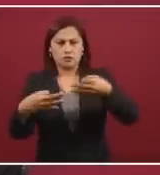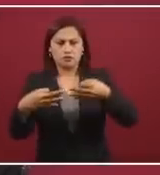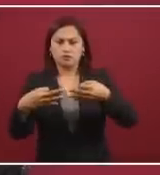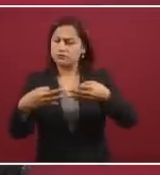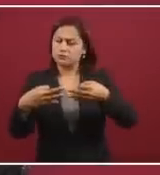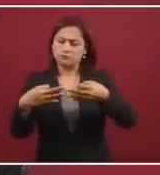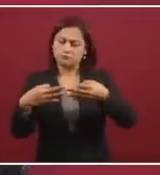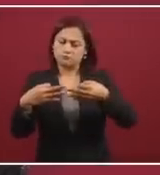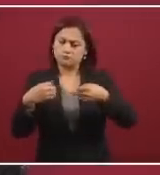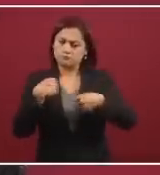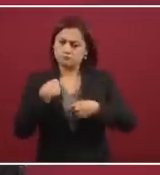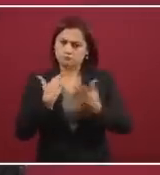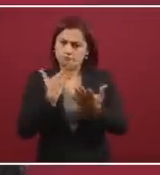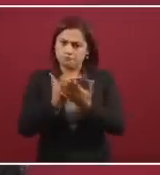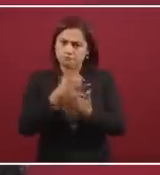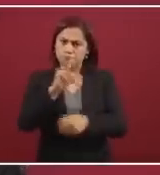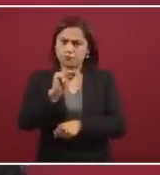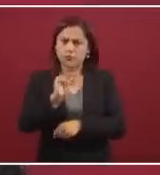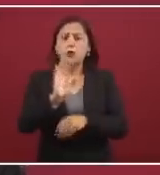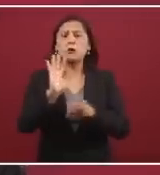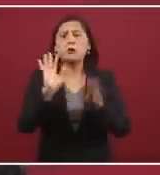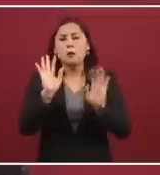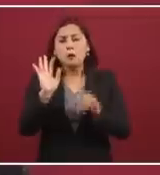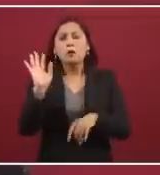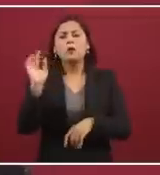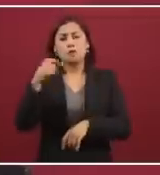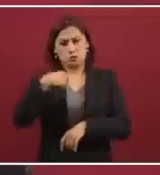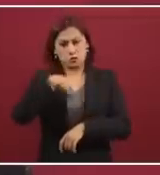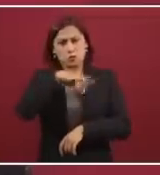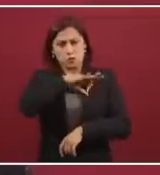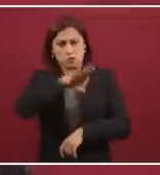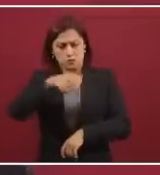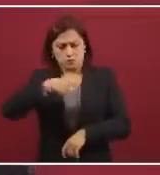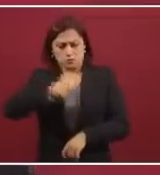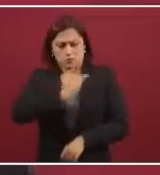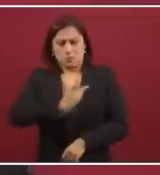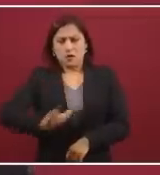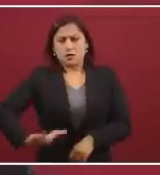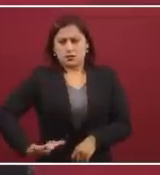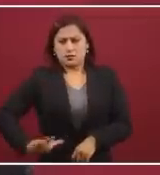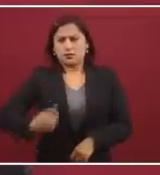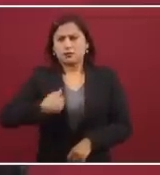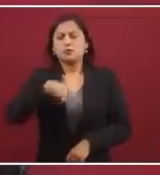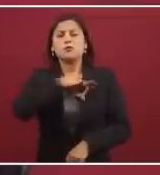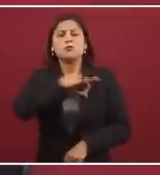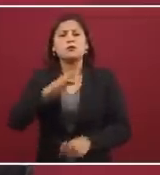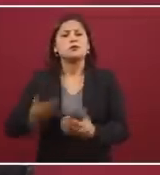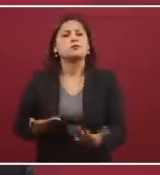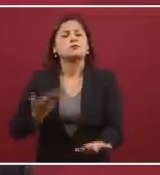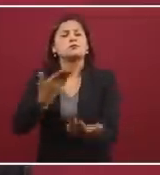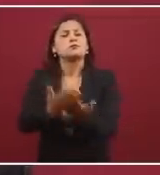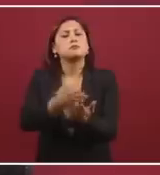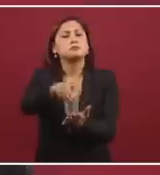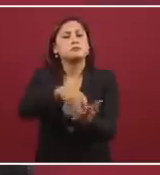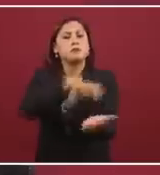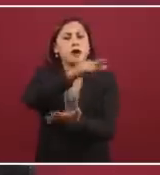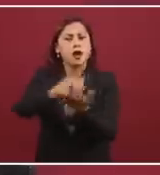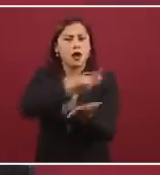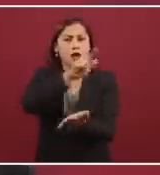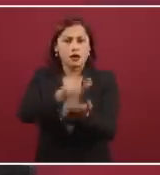ser porque tengo facultades para presentar iniciativas de reforma a